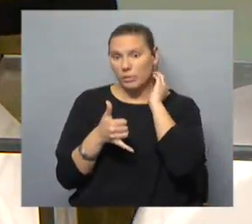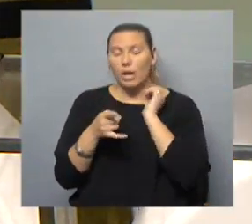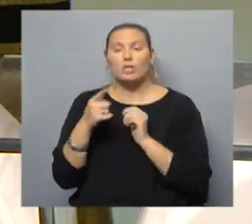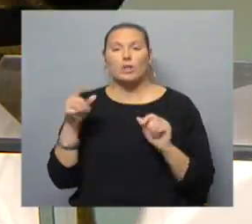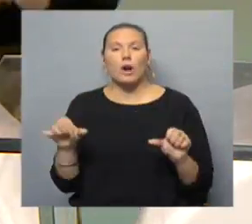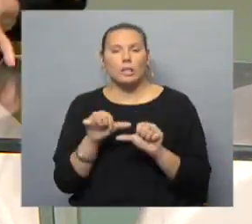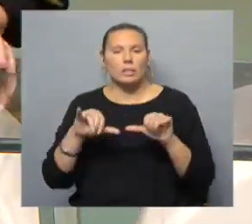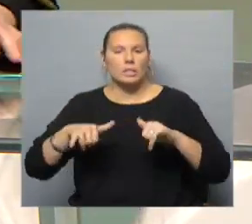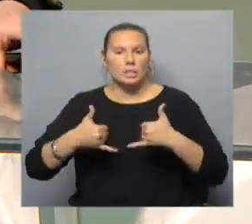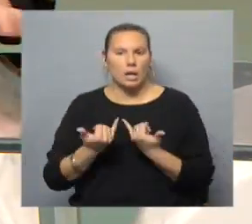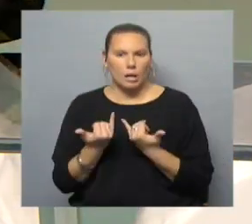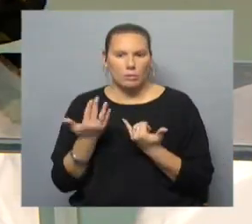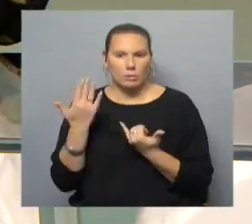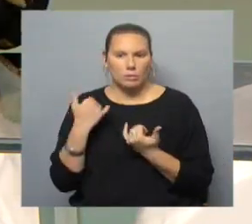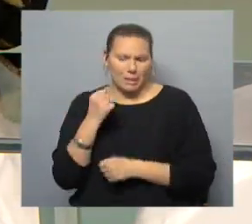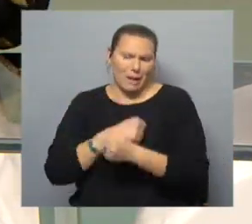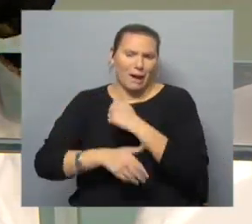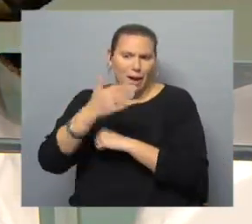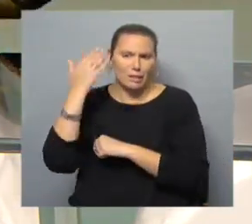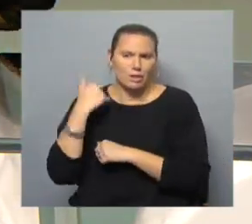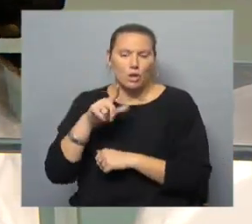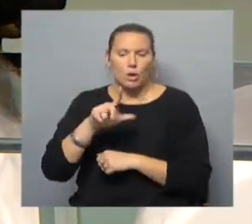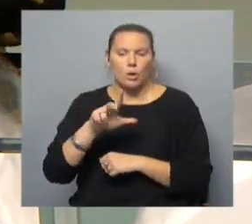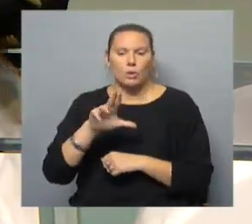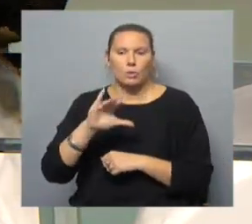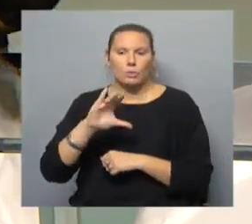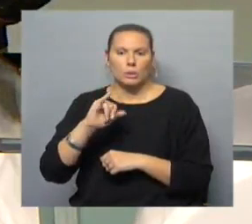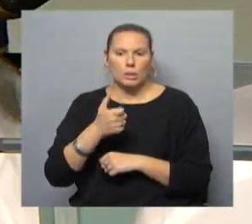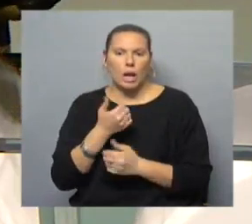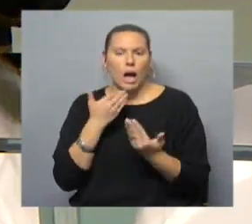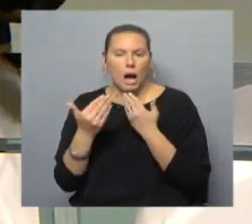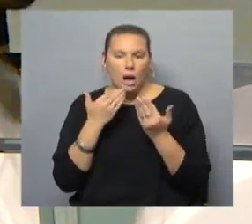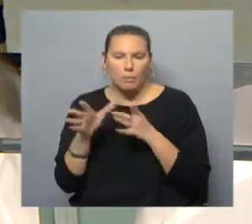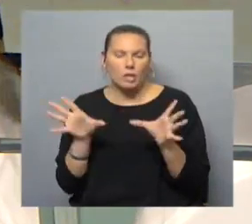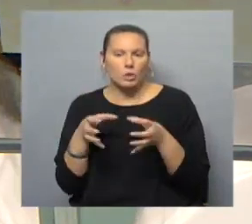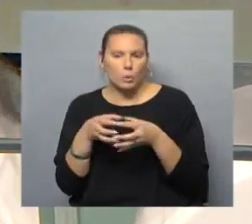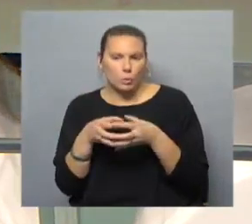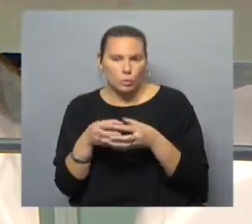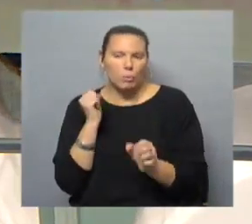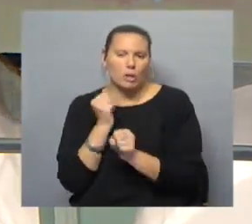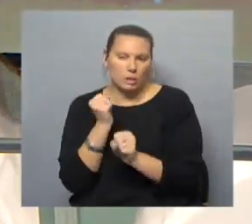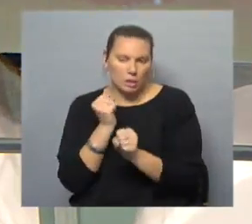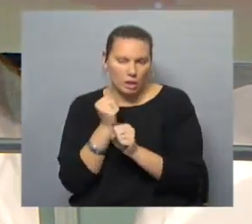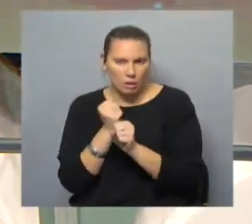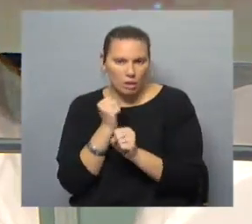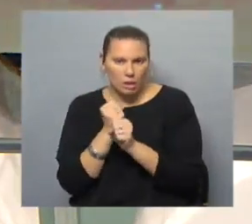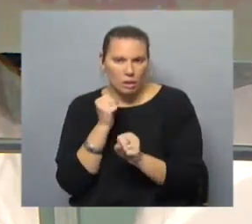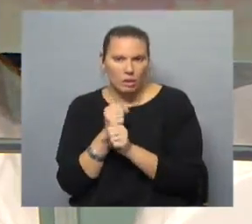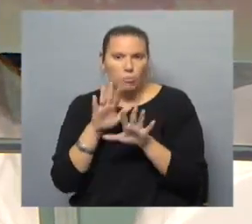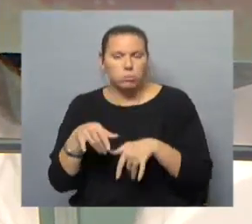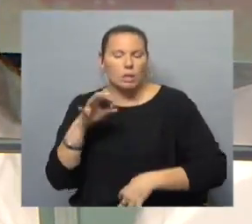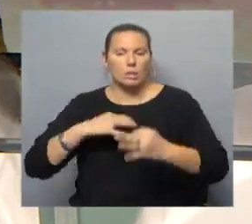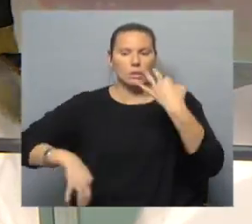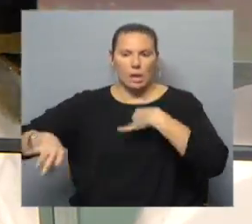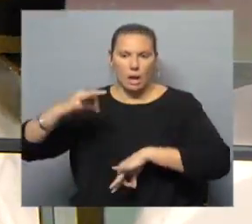vienen haciendo ya hace muchísimos años. Y bueno, Lucila estuvo hablando un poco sobre la compañía, el trabajo que hacen, sobre la obra y